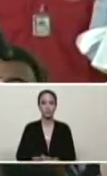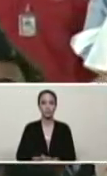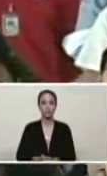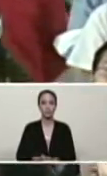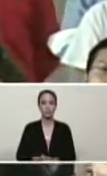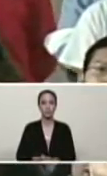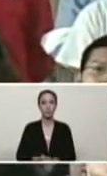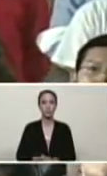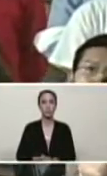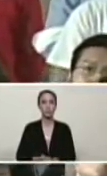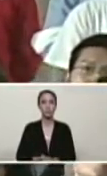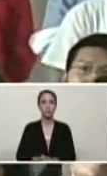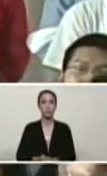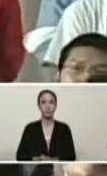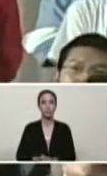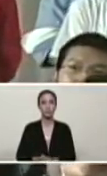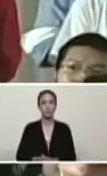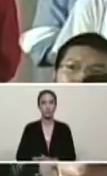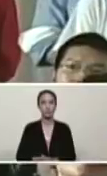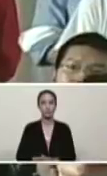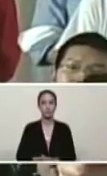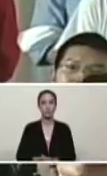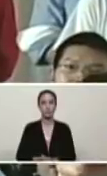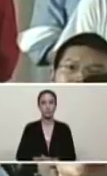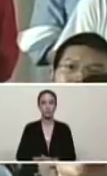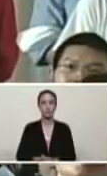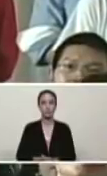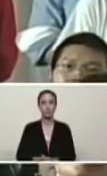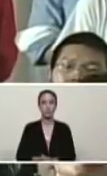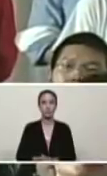This week, WFDY has mobilized